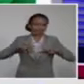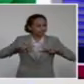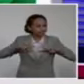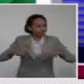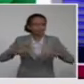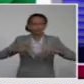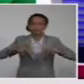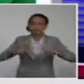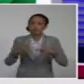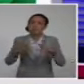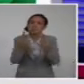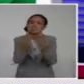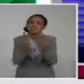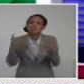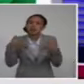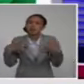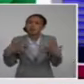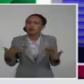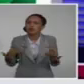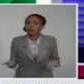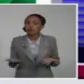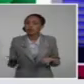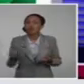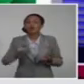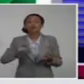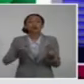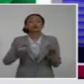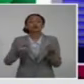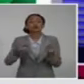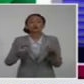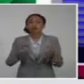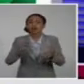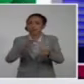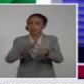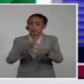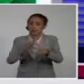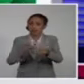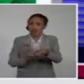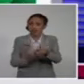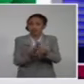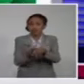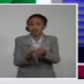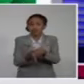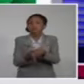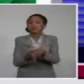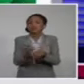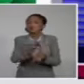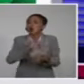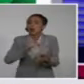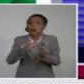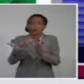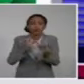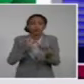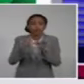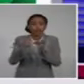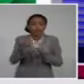necesidad de el control, la protección que hagamos